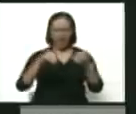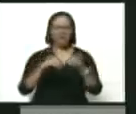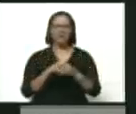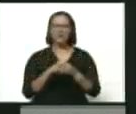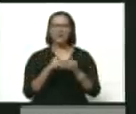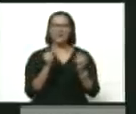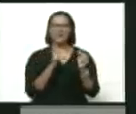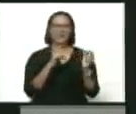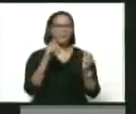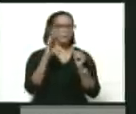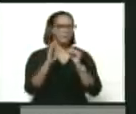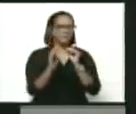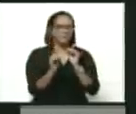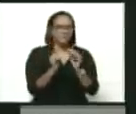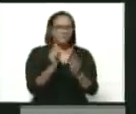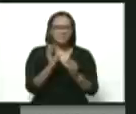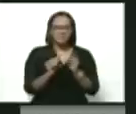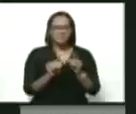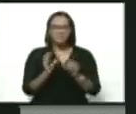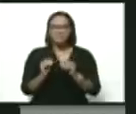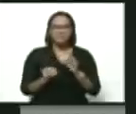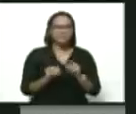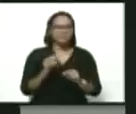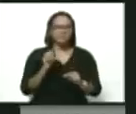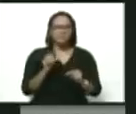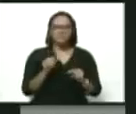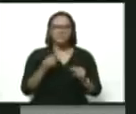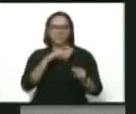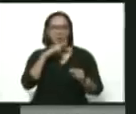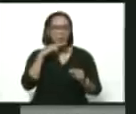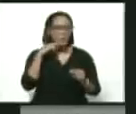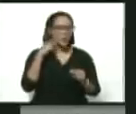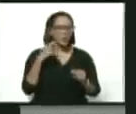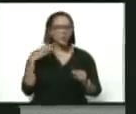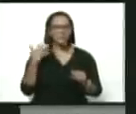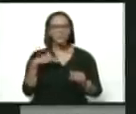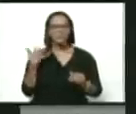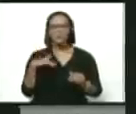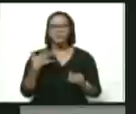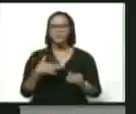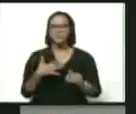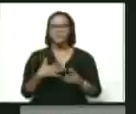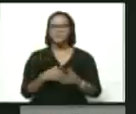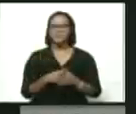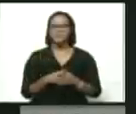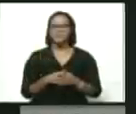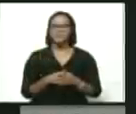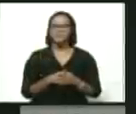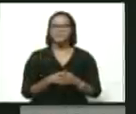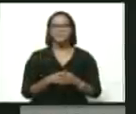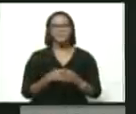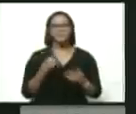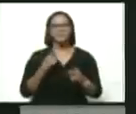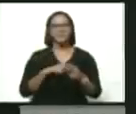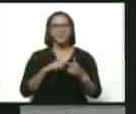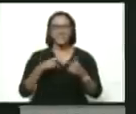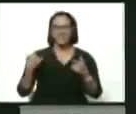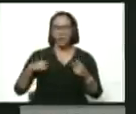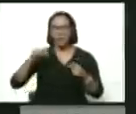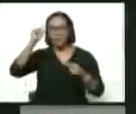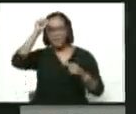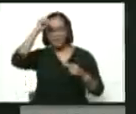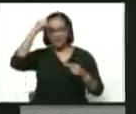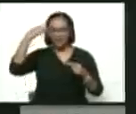y platanito sabroso, ¿vale? Ay, Dios mío. Así que te dejo porque aquí tengo mi arroz a la